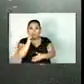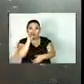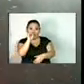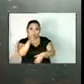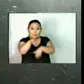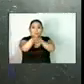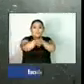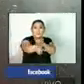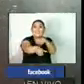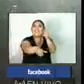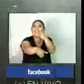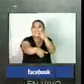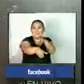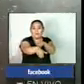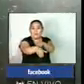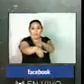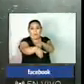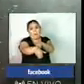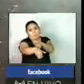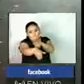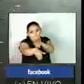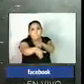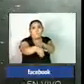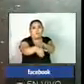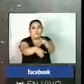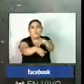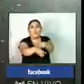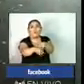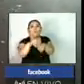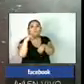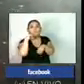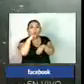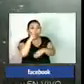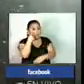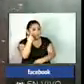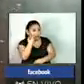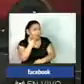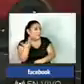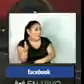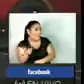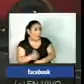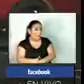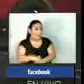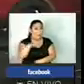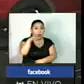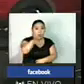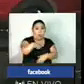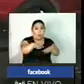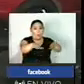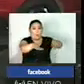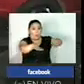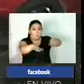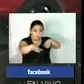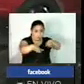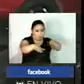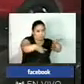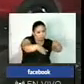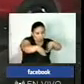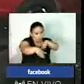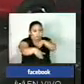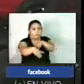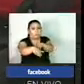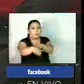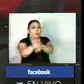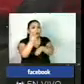vehículo gris impactó contra el rojo luego de escuche usted invadir el carril